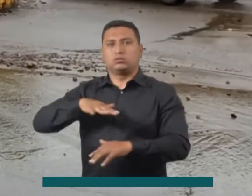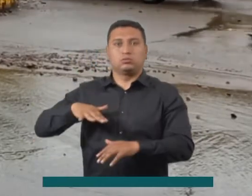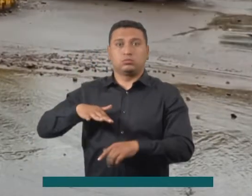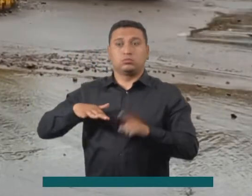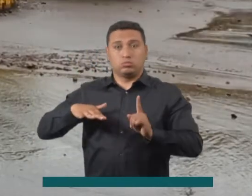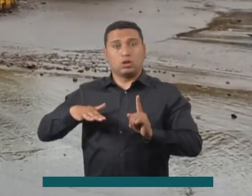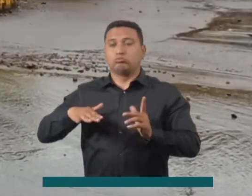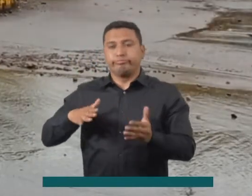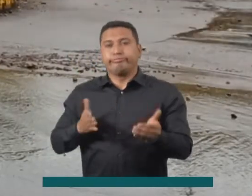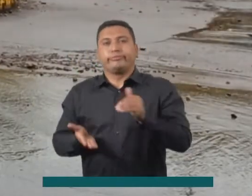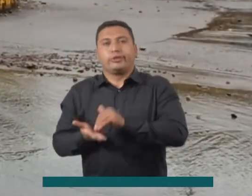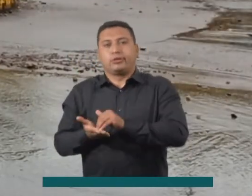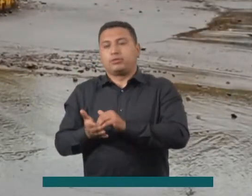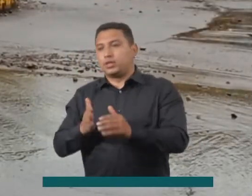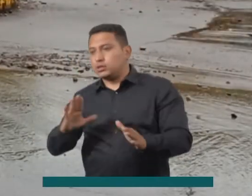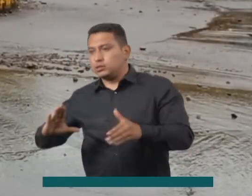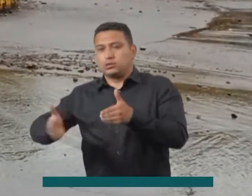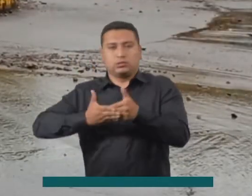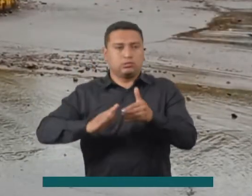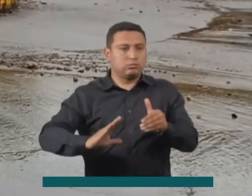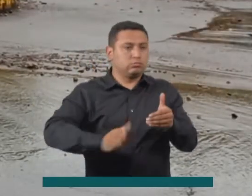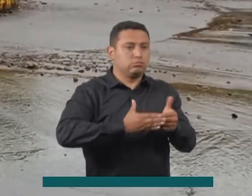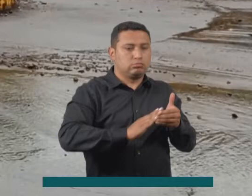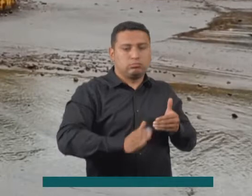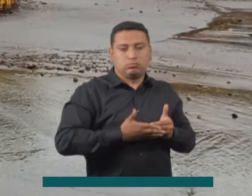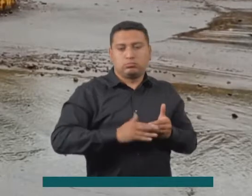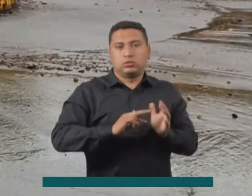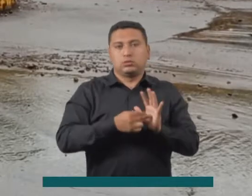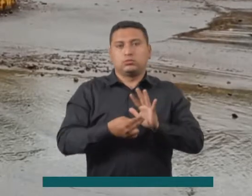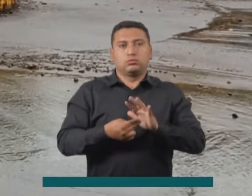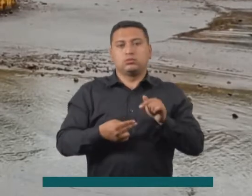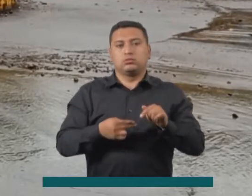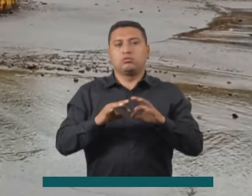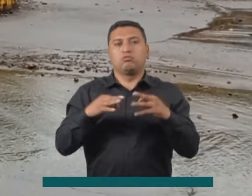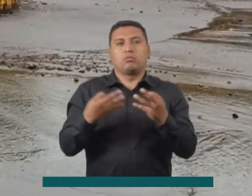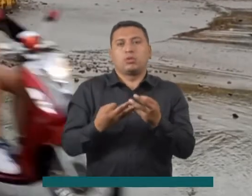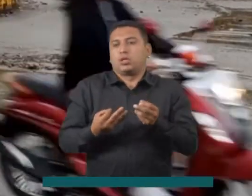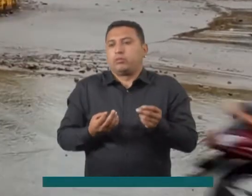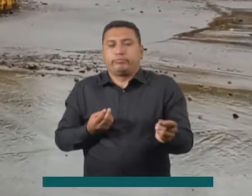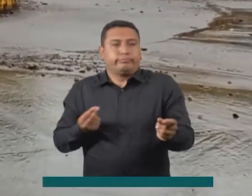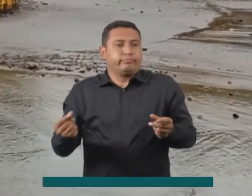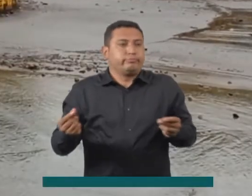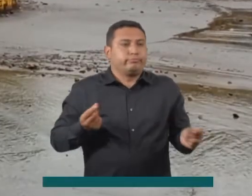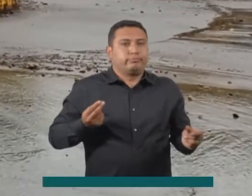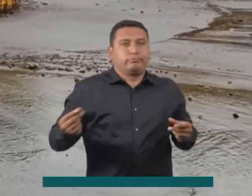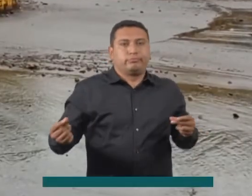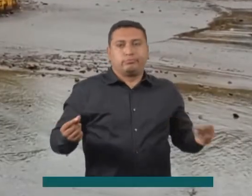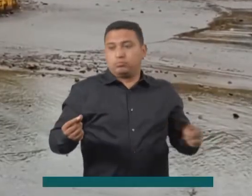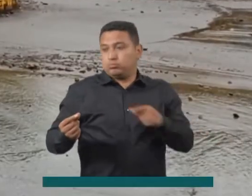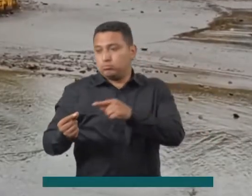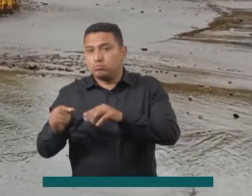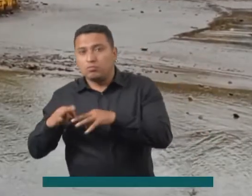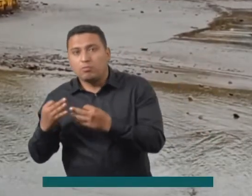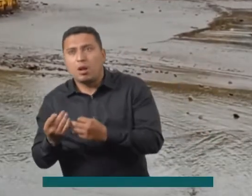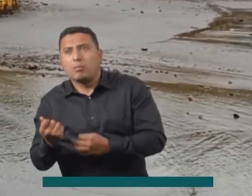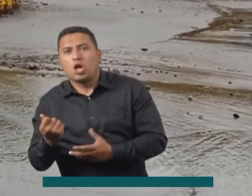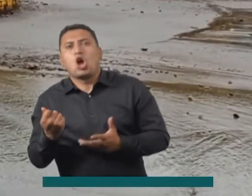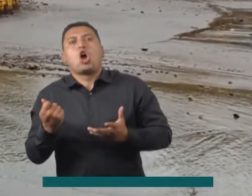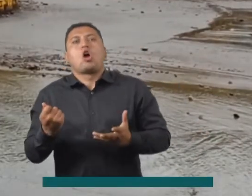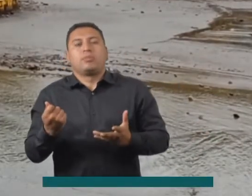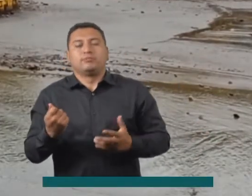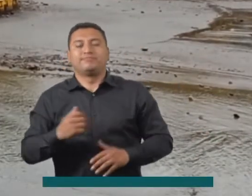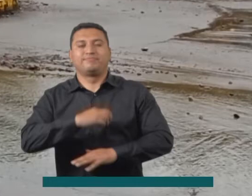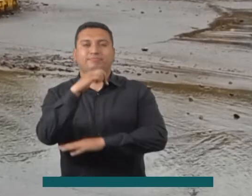en la obligación de cerrar nuevamente los sitios turísticos y dejar sin empleo a varias familias que reciben el sustento de esta